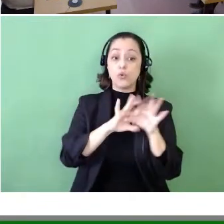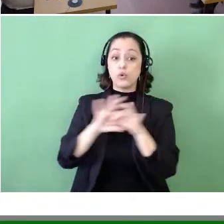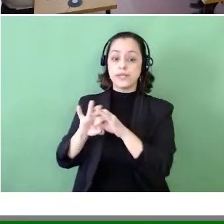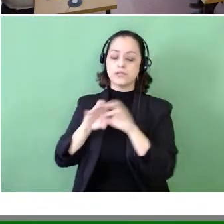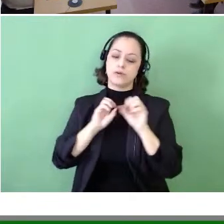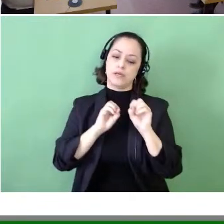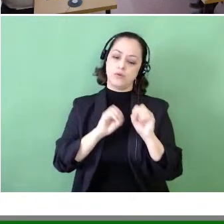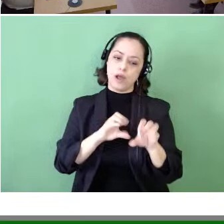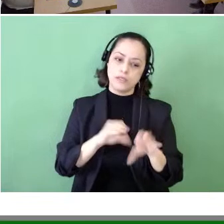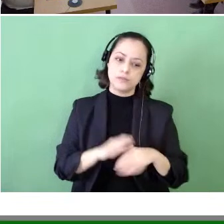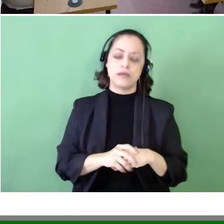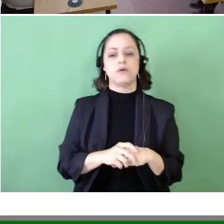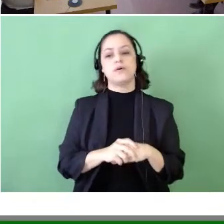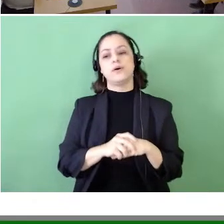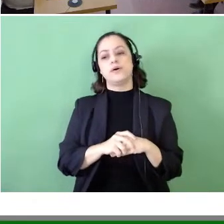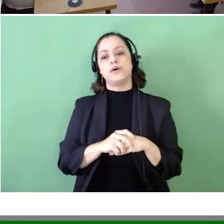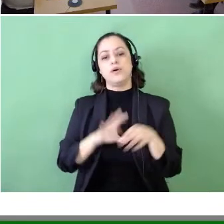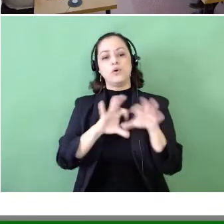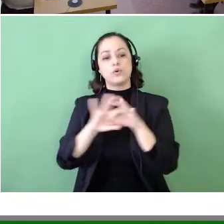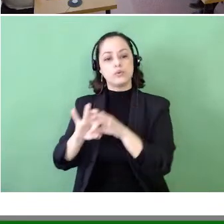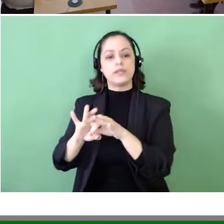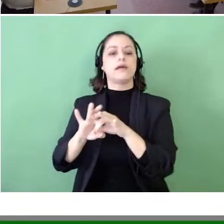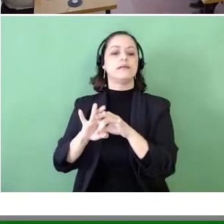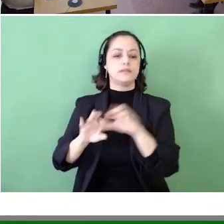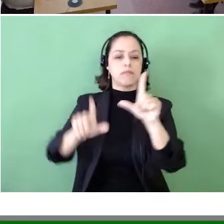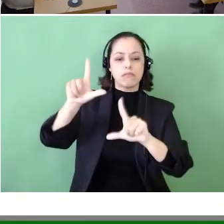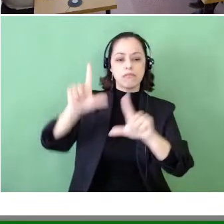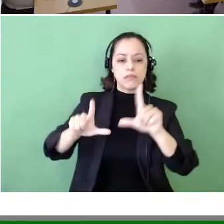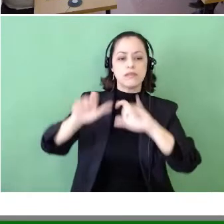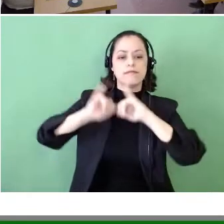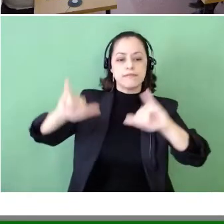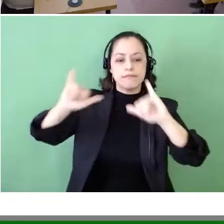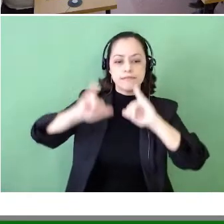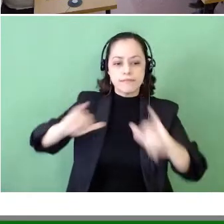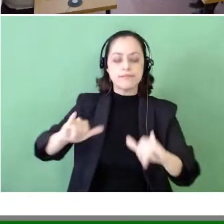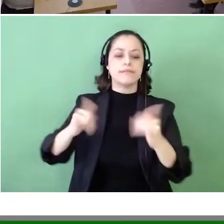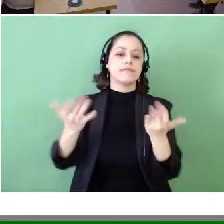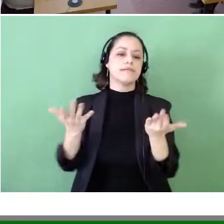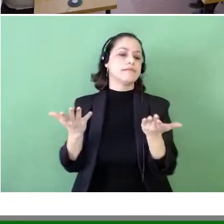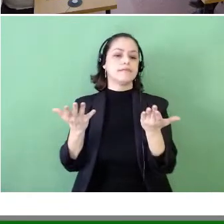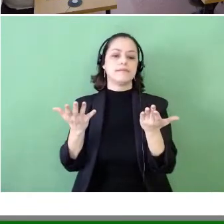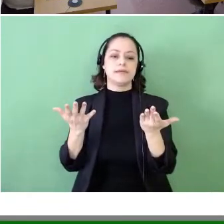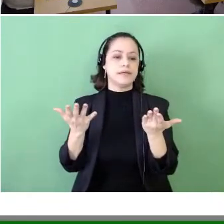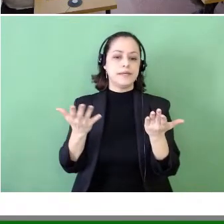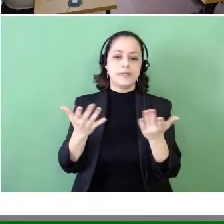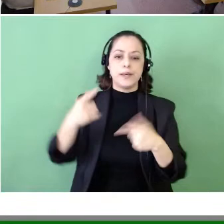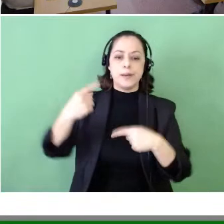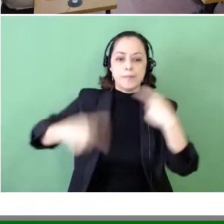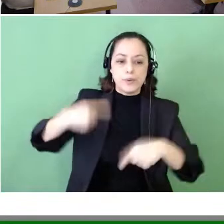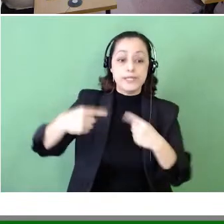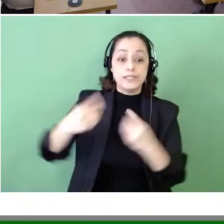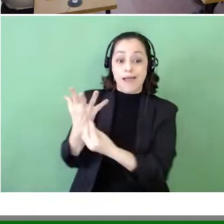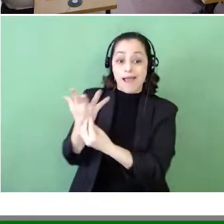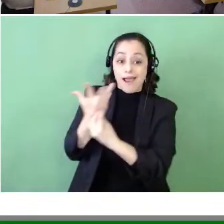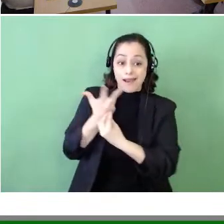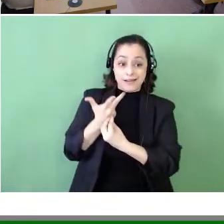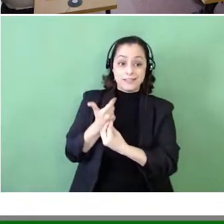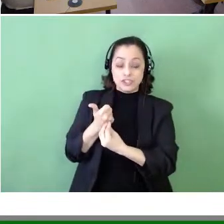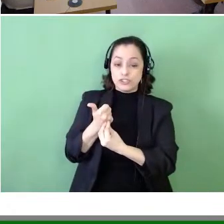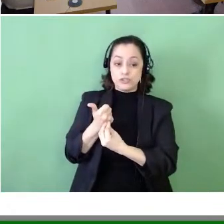en contextos mediáticos, jurídicos, contextos artísticos, etc. Hay muchos